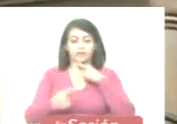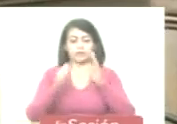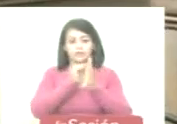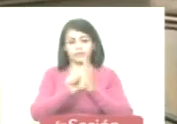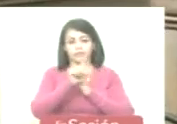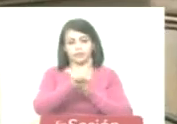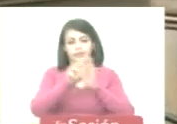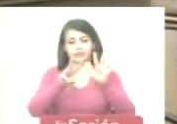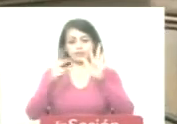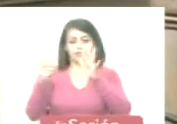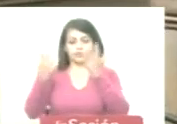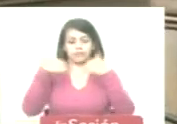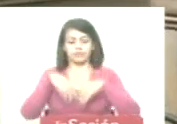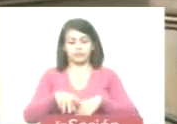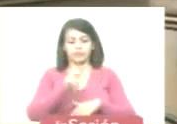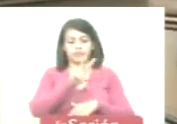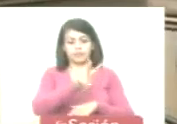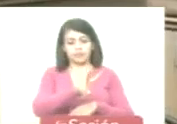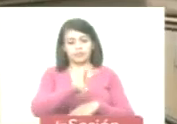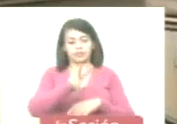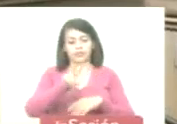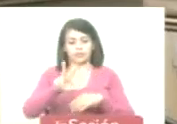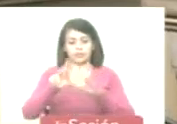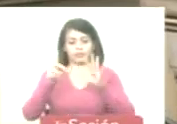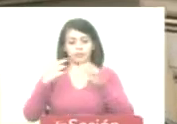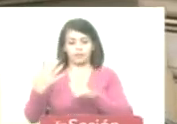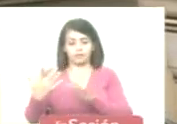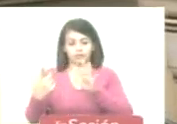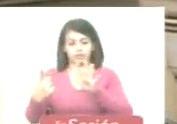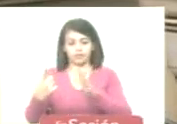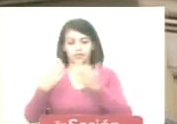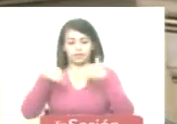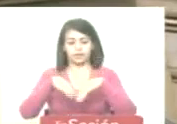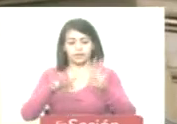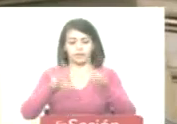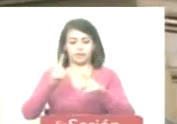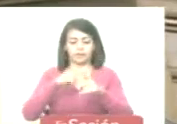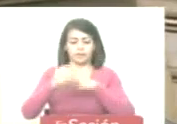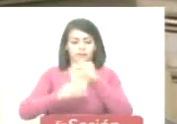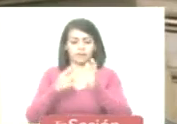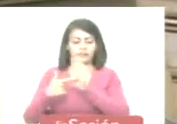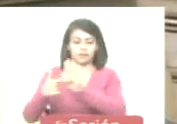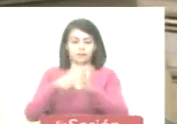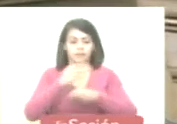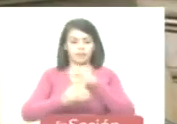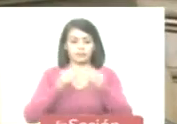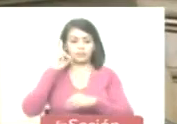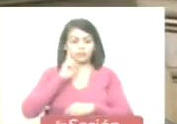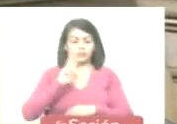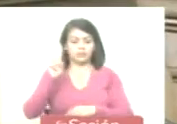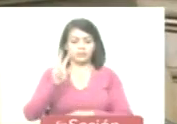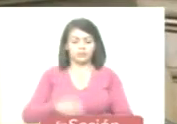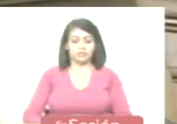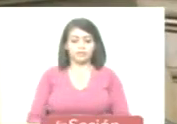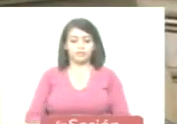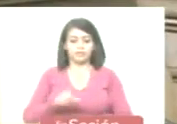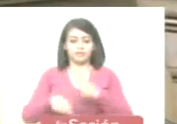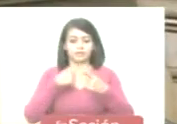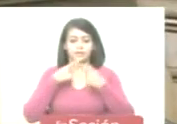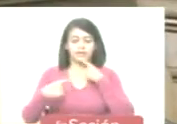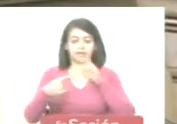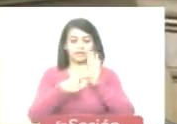artículos 187, numeral 14 y 236, numeral 15 de la Constitución de la República Bolivariana de Venezuela. Y punto